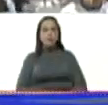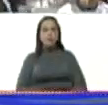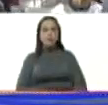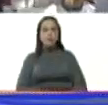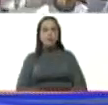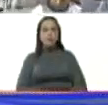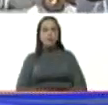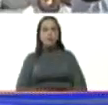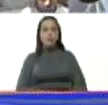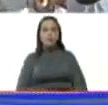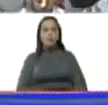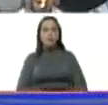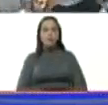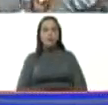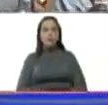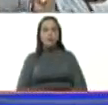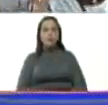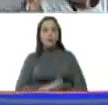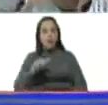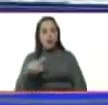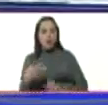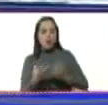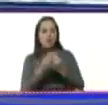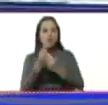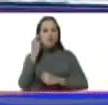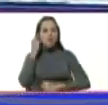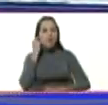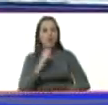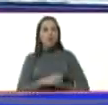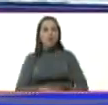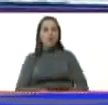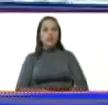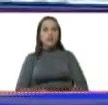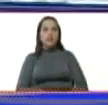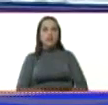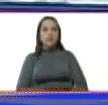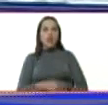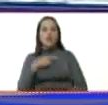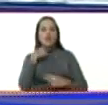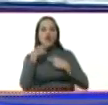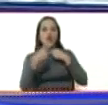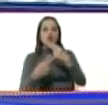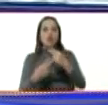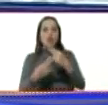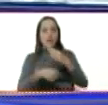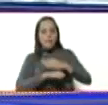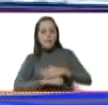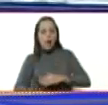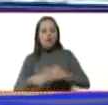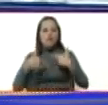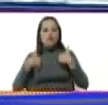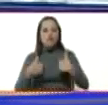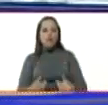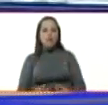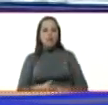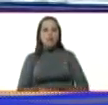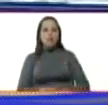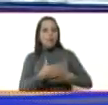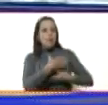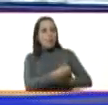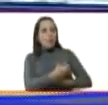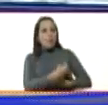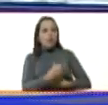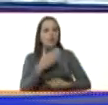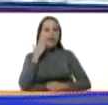Aquí tenemos a Judith Guacare Ruiz, vocera de parto humanizado y lactancia